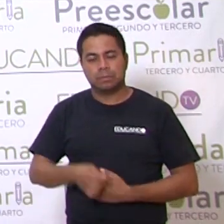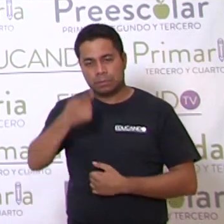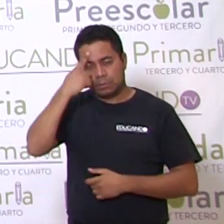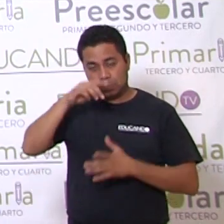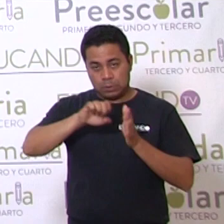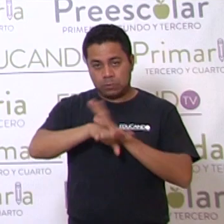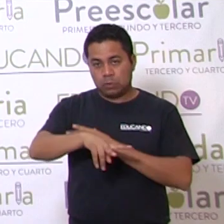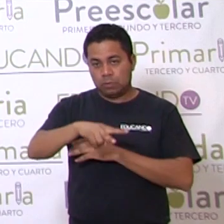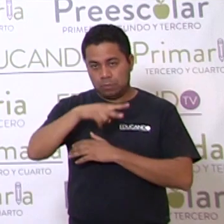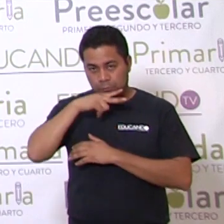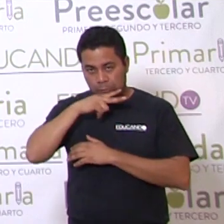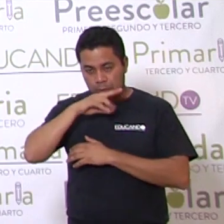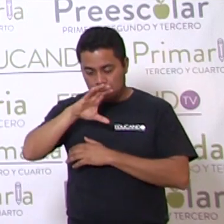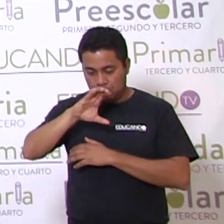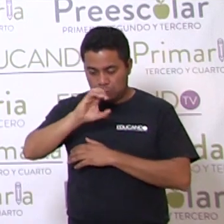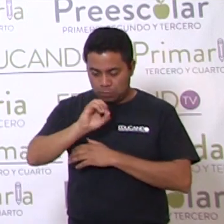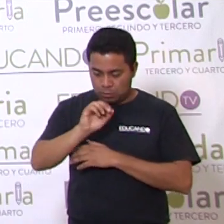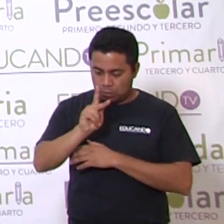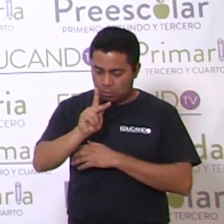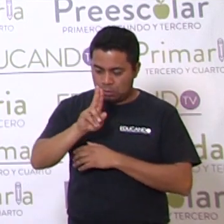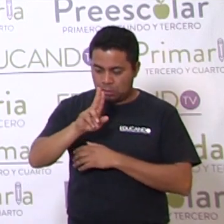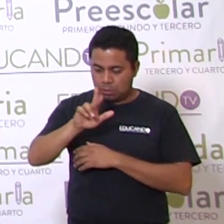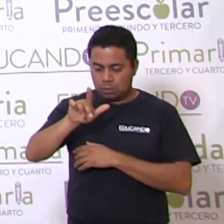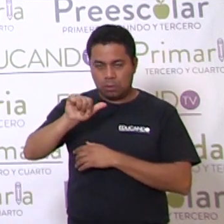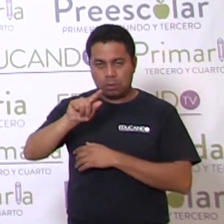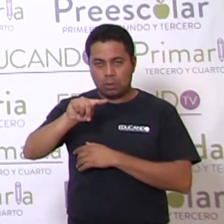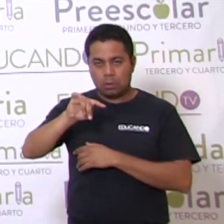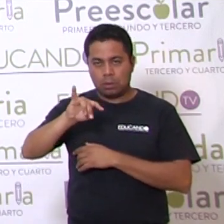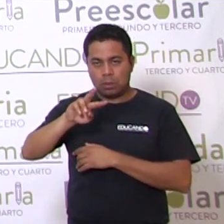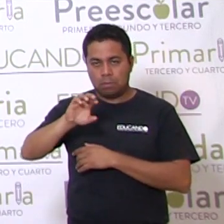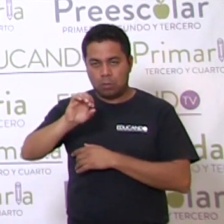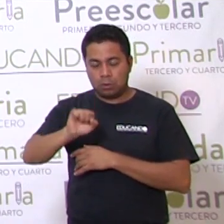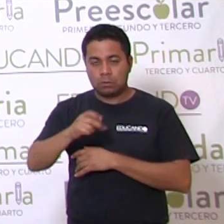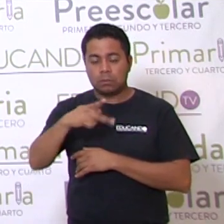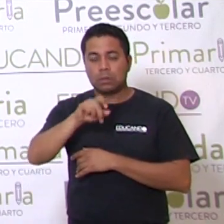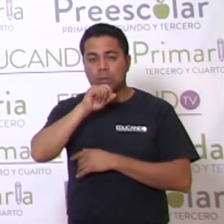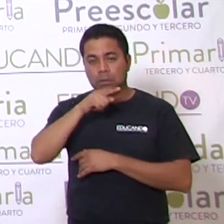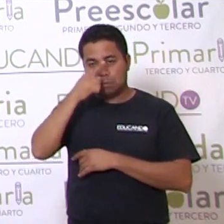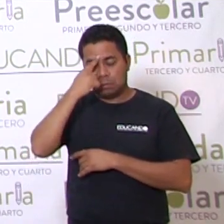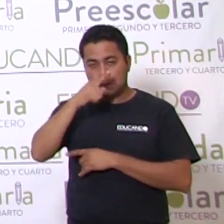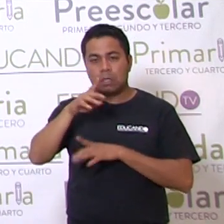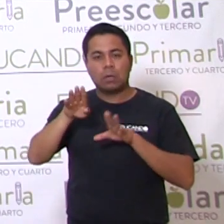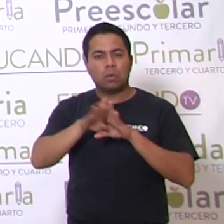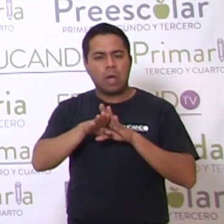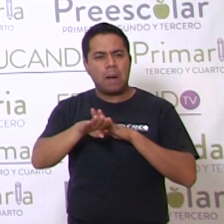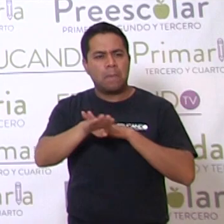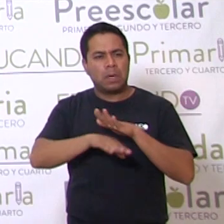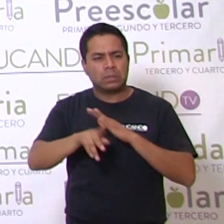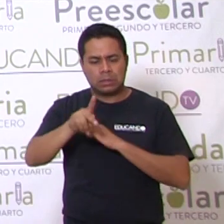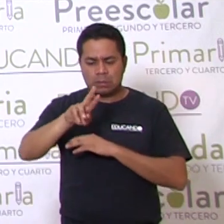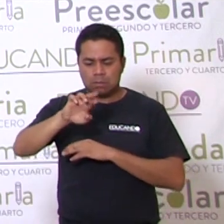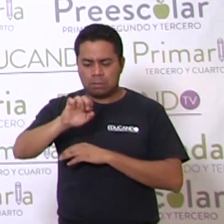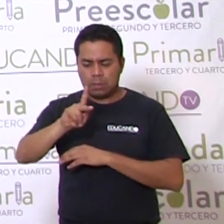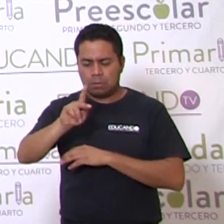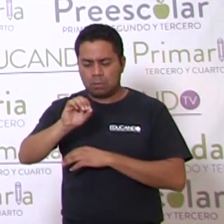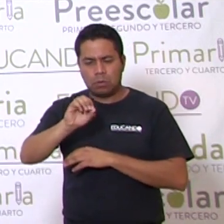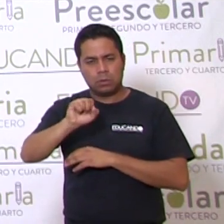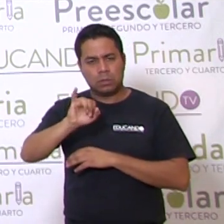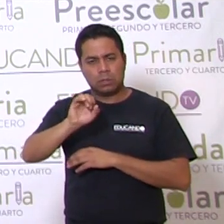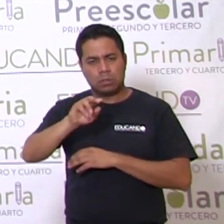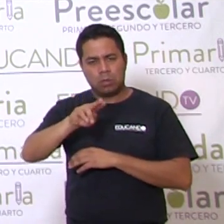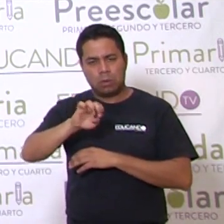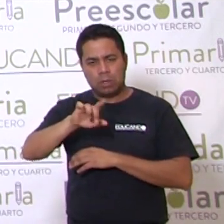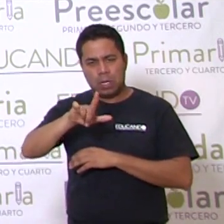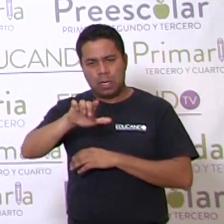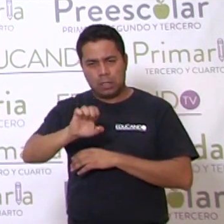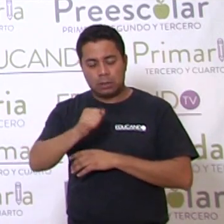verbos copulativos, pero sobre todo nuestras frases preposicionales. ¿Bien? Voy a poner esta